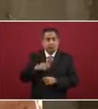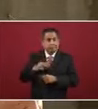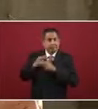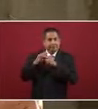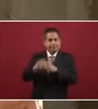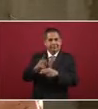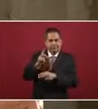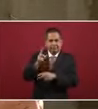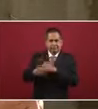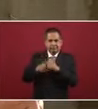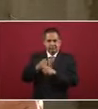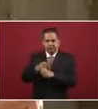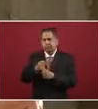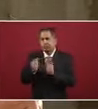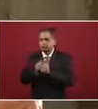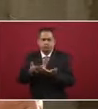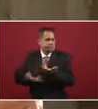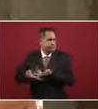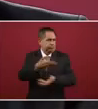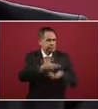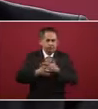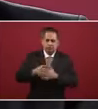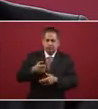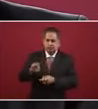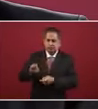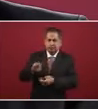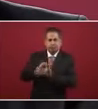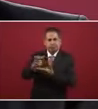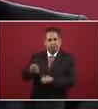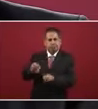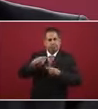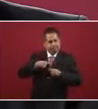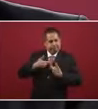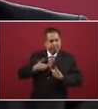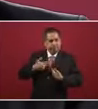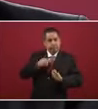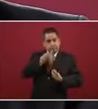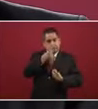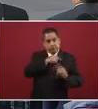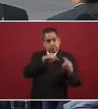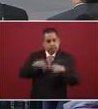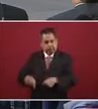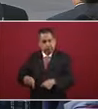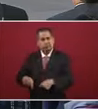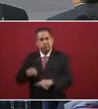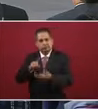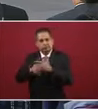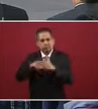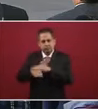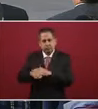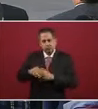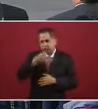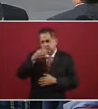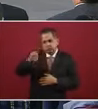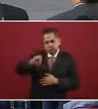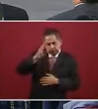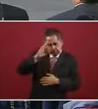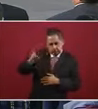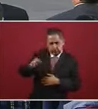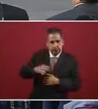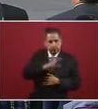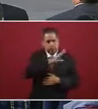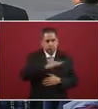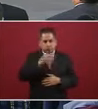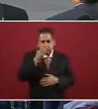años, pero es compartido con todos los medios y les dije que venía a estar, y el saludo para usted, me